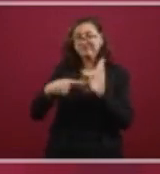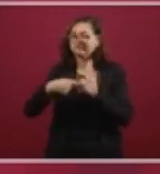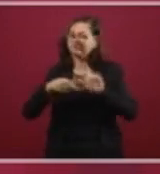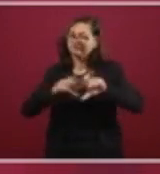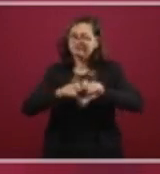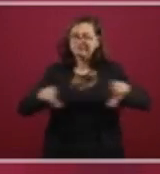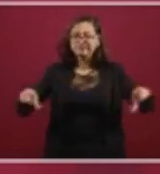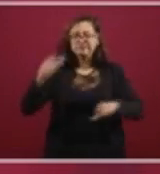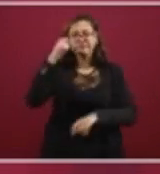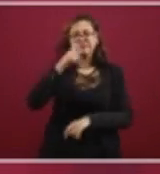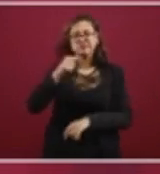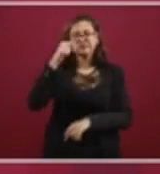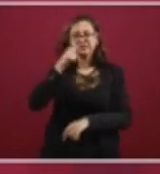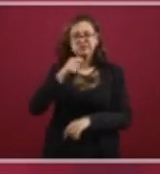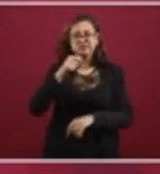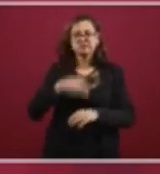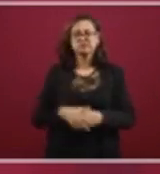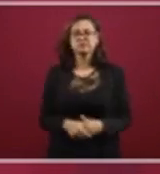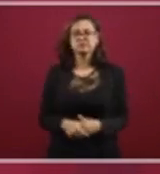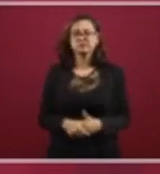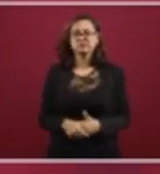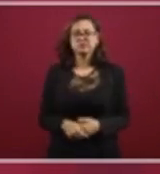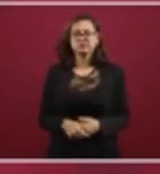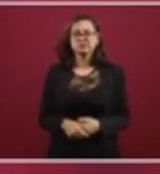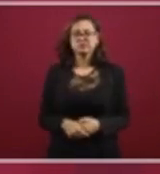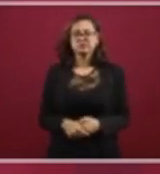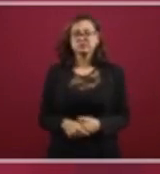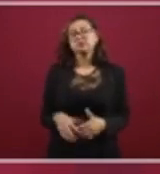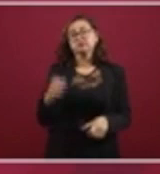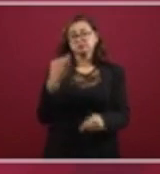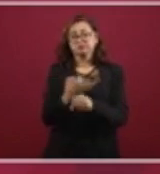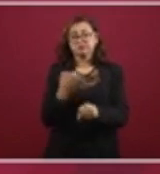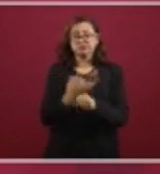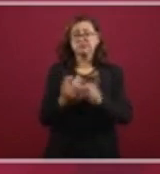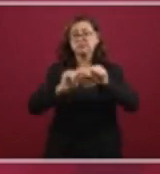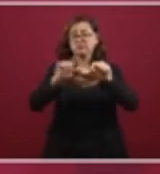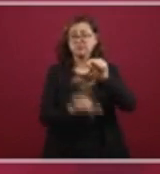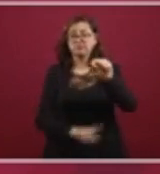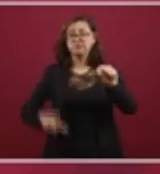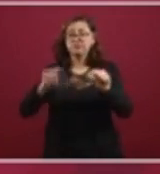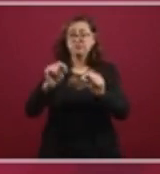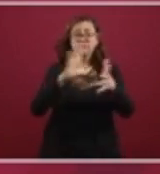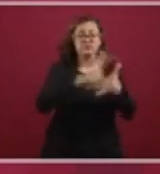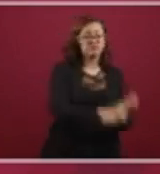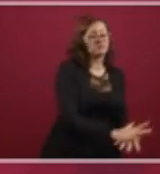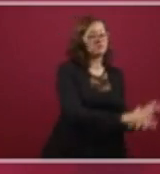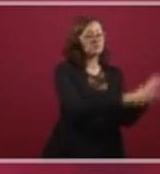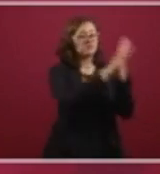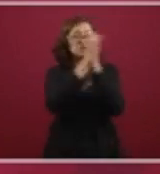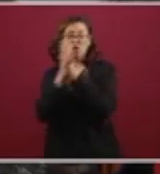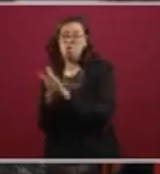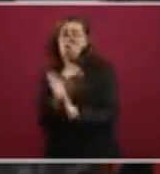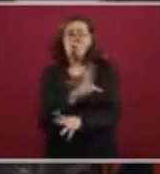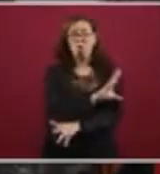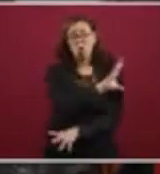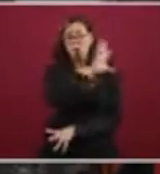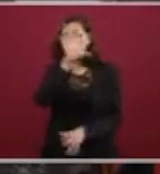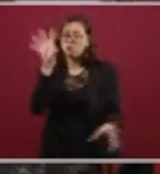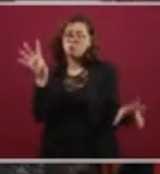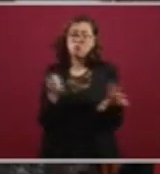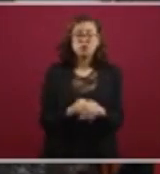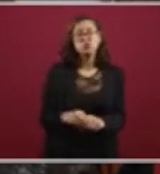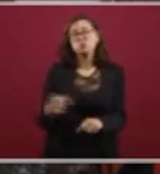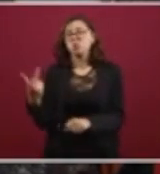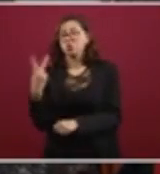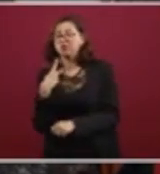México vive entonces una etapa de profundos cambios políticos, sociales, económicos y estructurales, que están